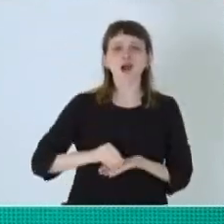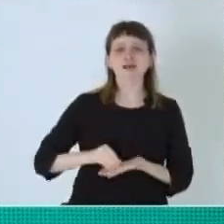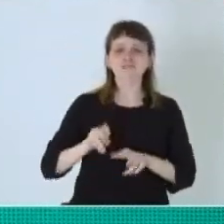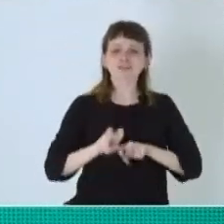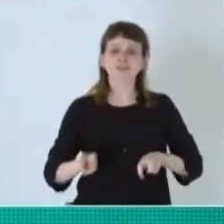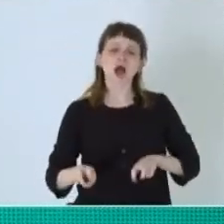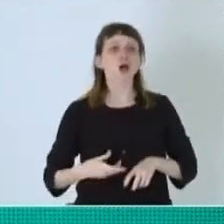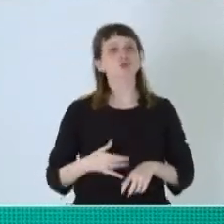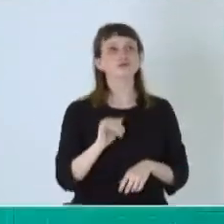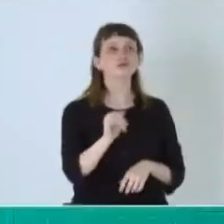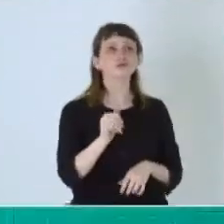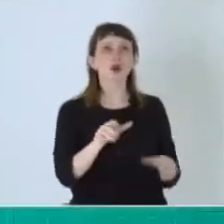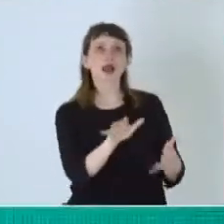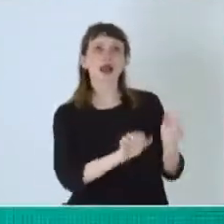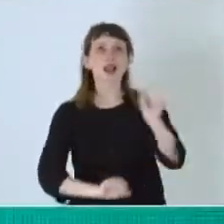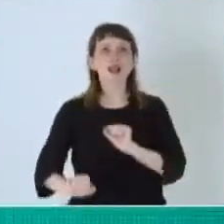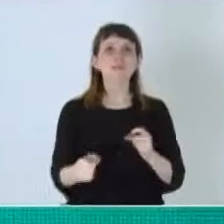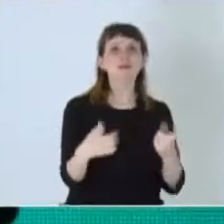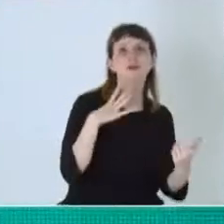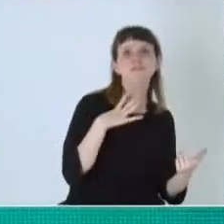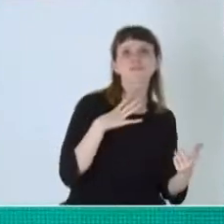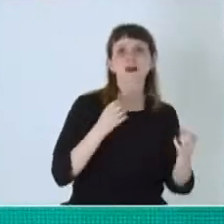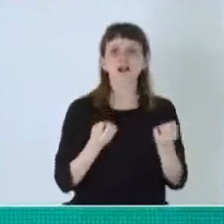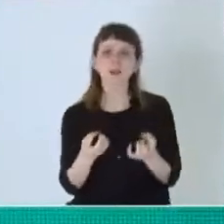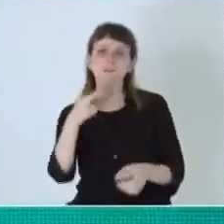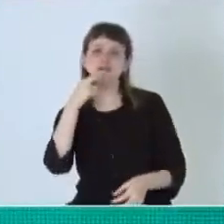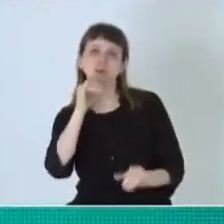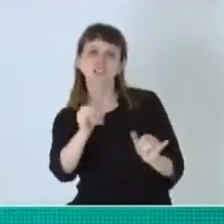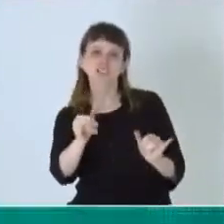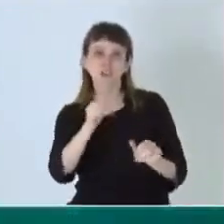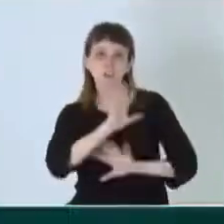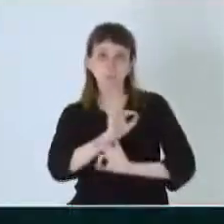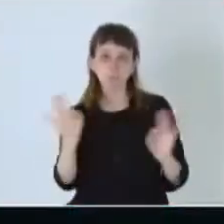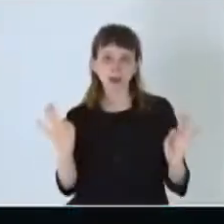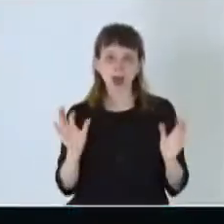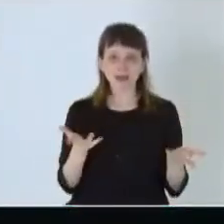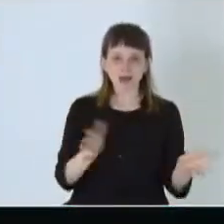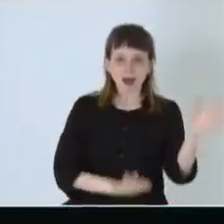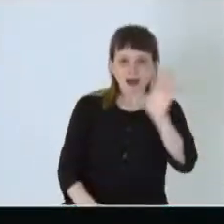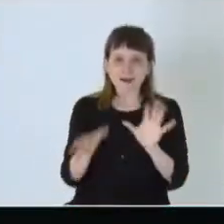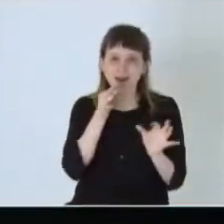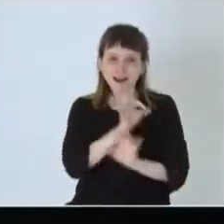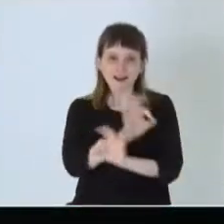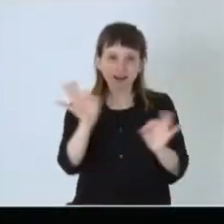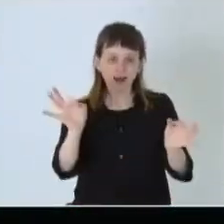limpieza espacios verdes y bueno con eso no solucionamos nada Muchas gracias candidata y es el turno entonces de escuchar